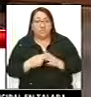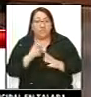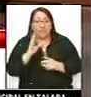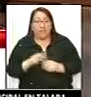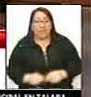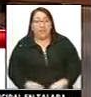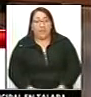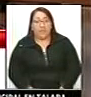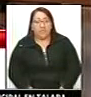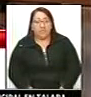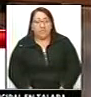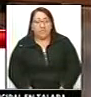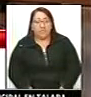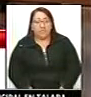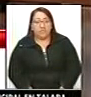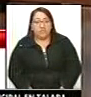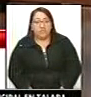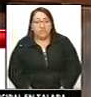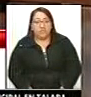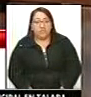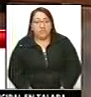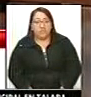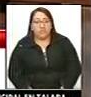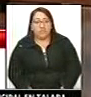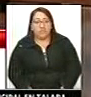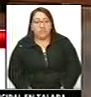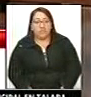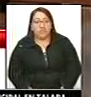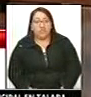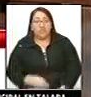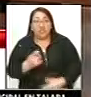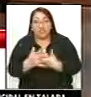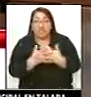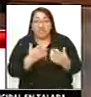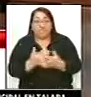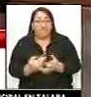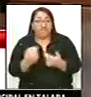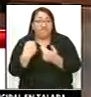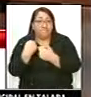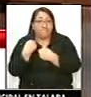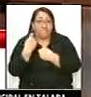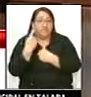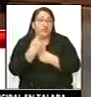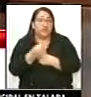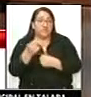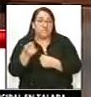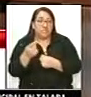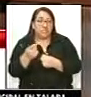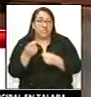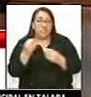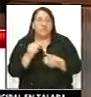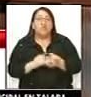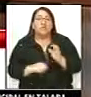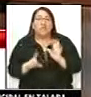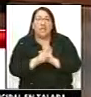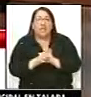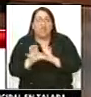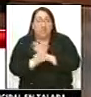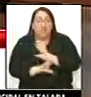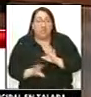ilícitos, y esto de aquí está en manos de ustedes como autoridades el normal. Porque si la ley de